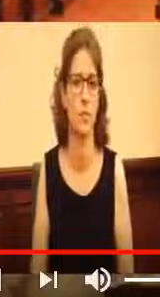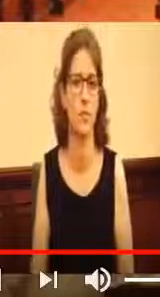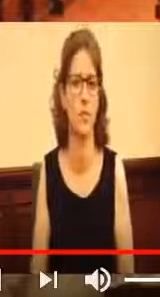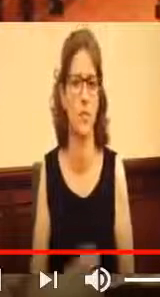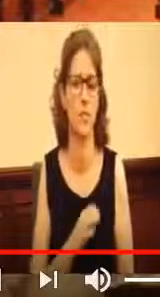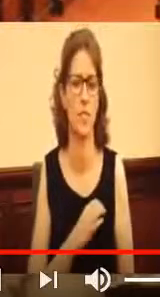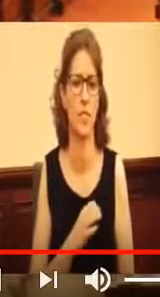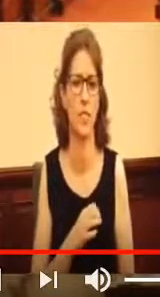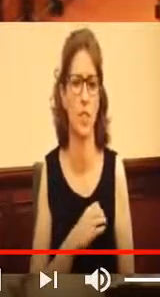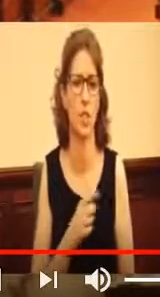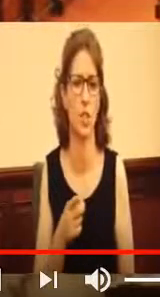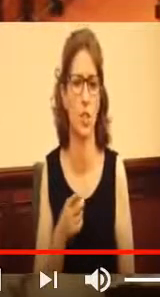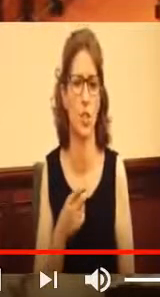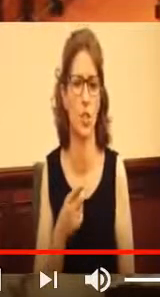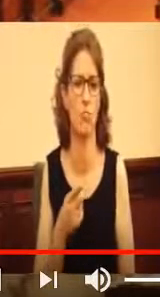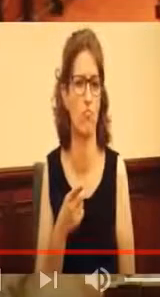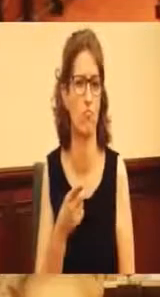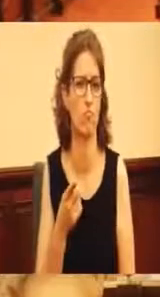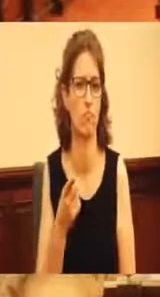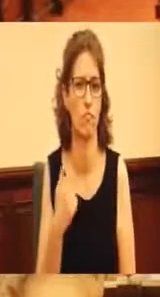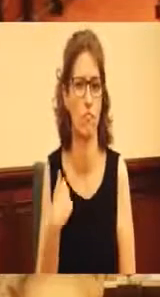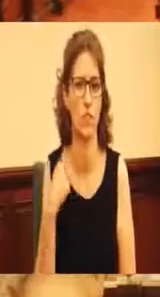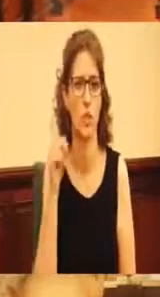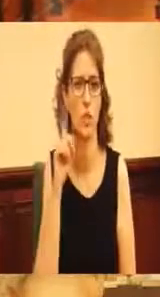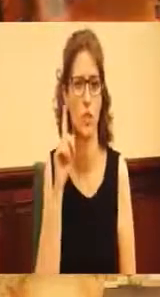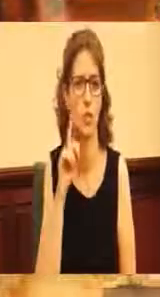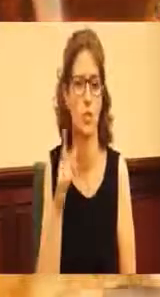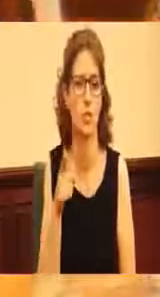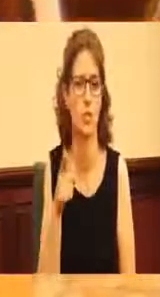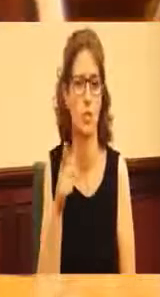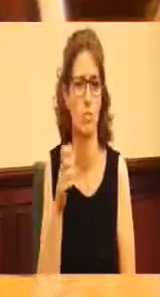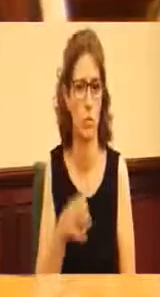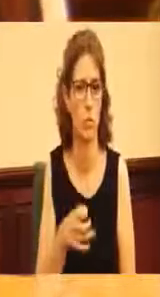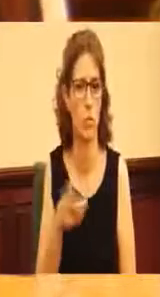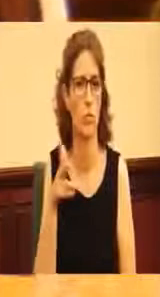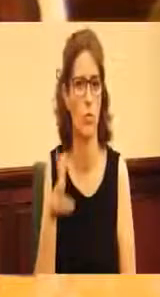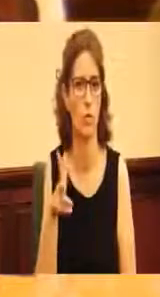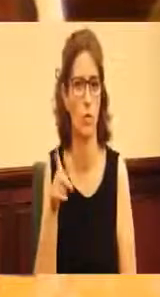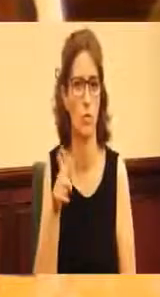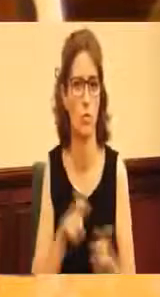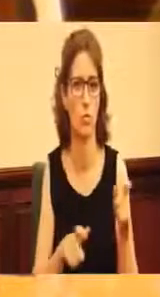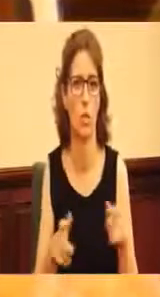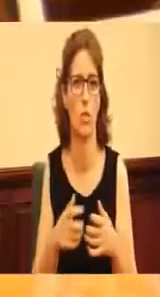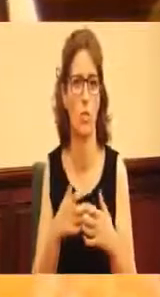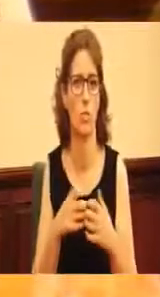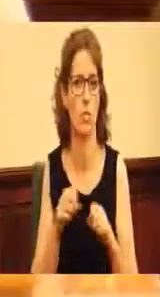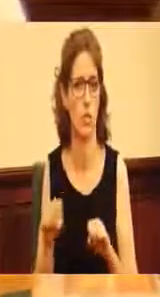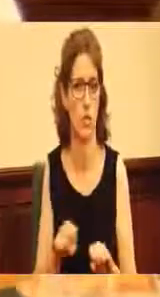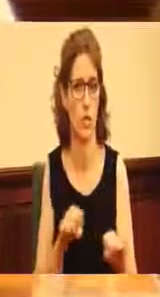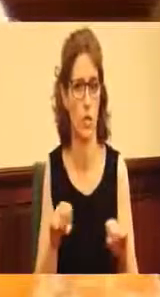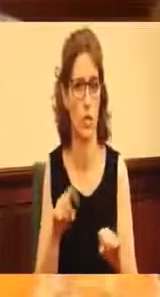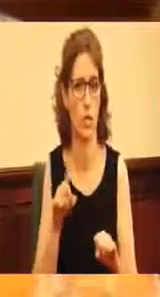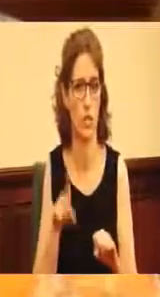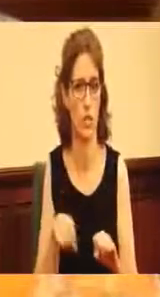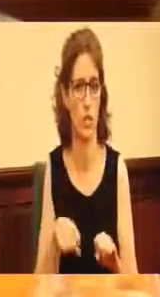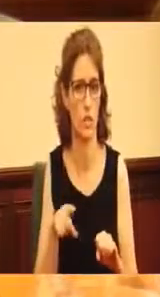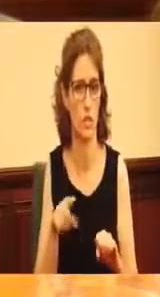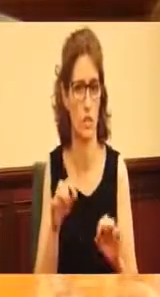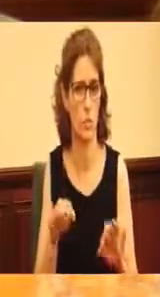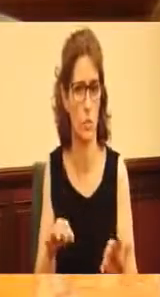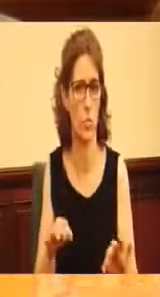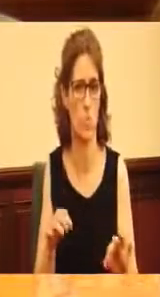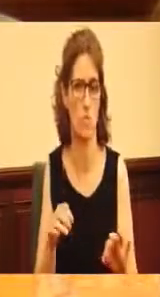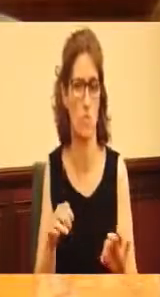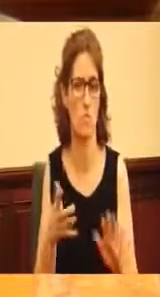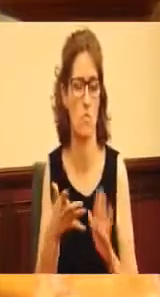Señor Díaz, yo no sé si ustedes creen que de verdad defienden los derechos humanos, pues no sé, yo a lo mejor es que no conocen ustedes cuáles son